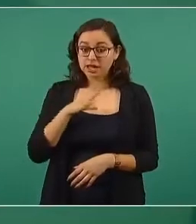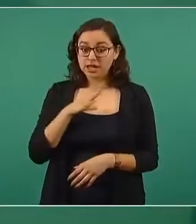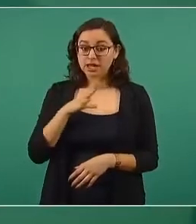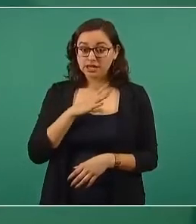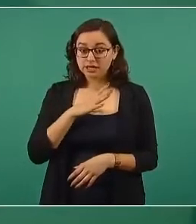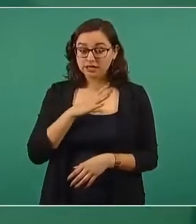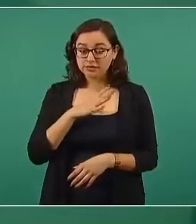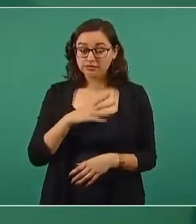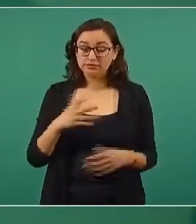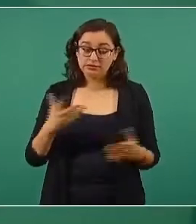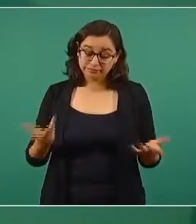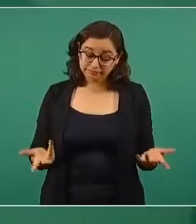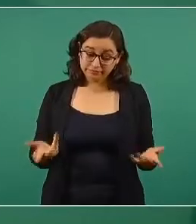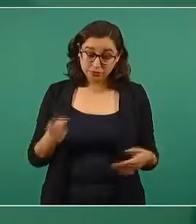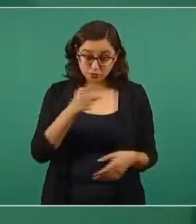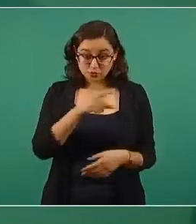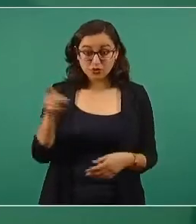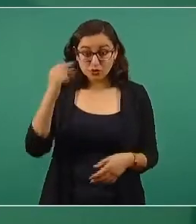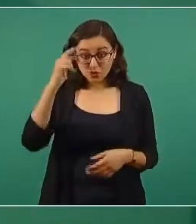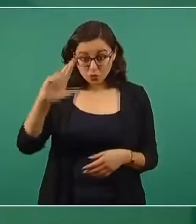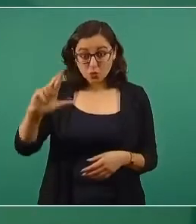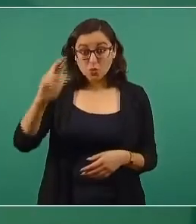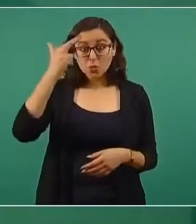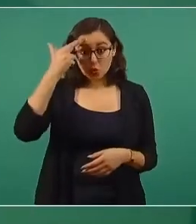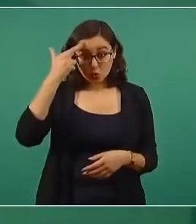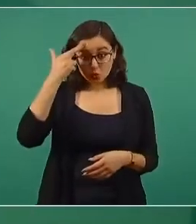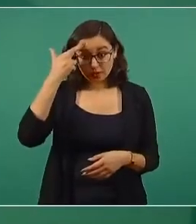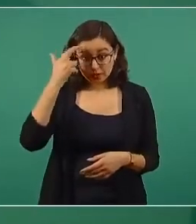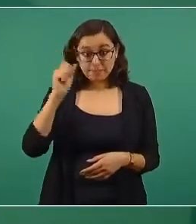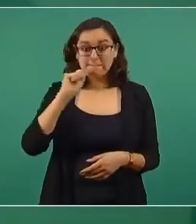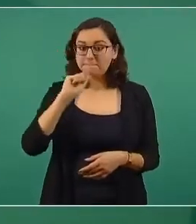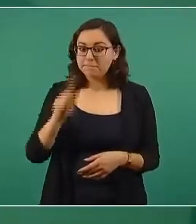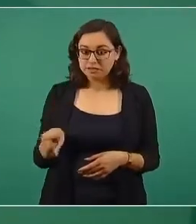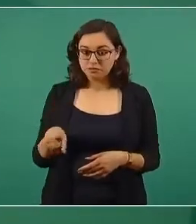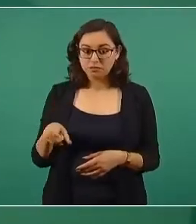2 alumnas de escuelas